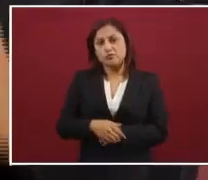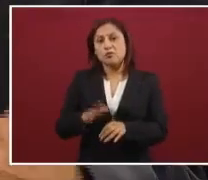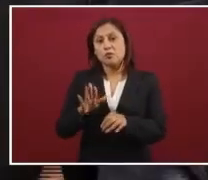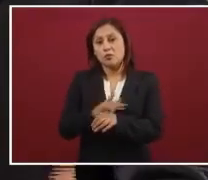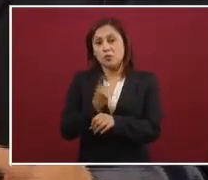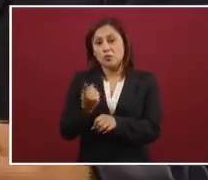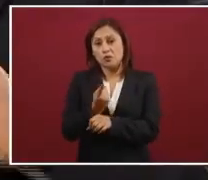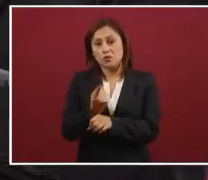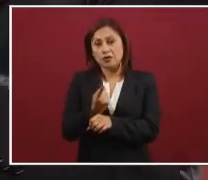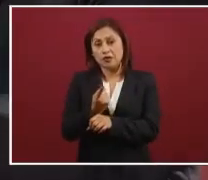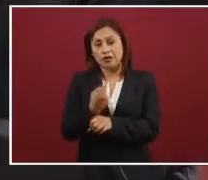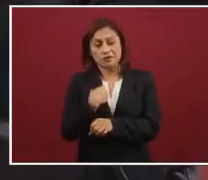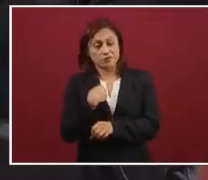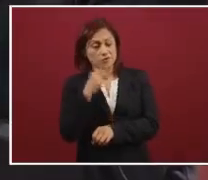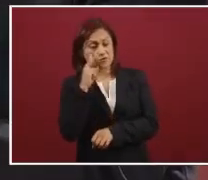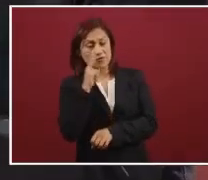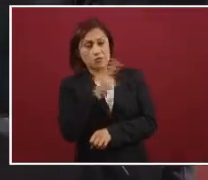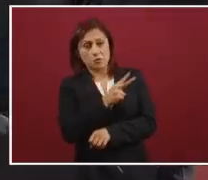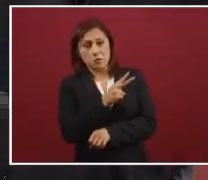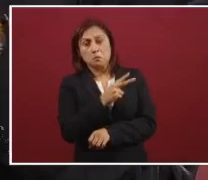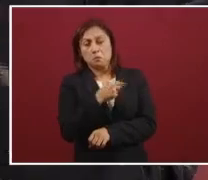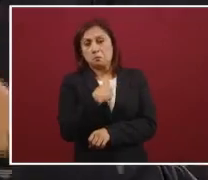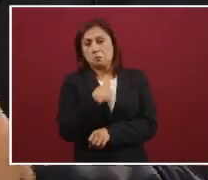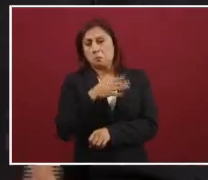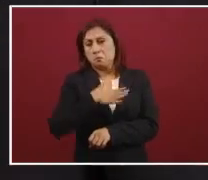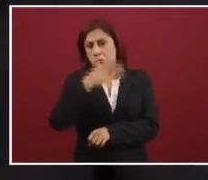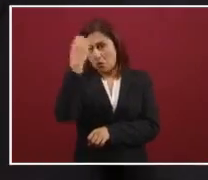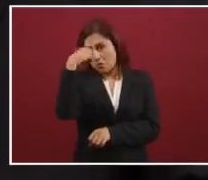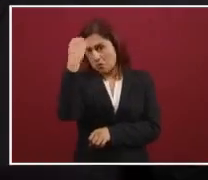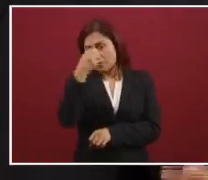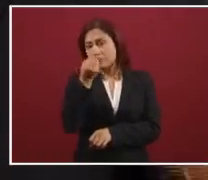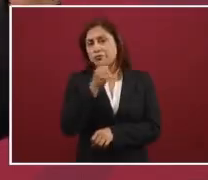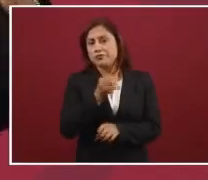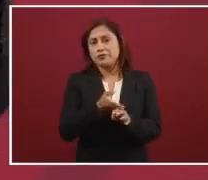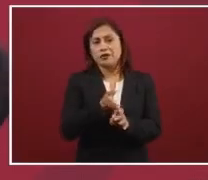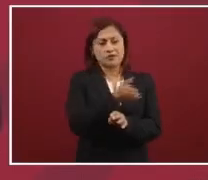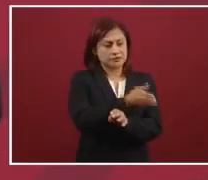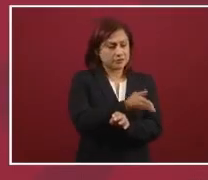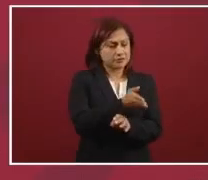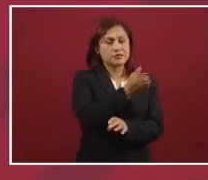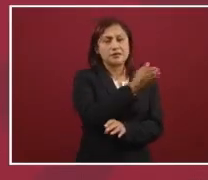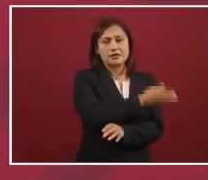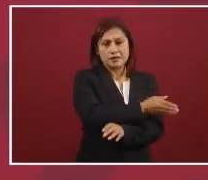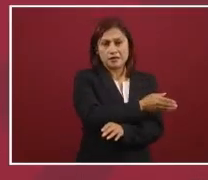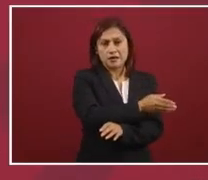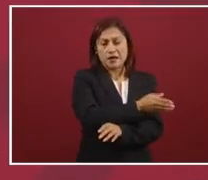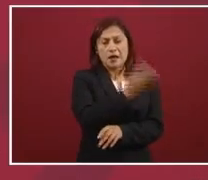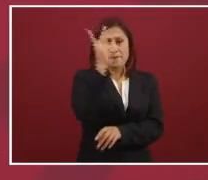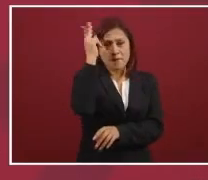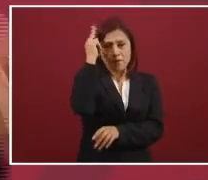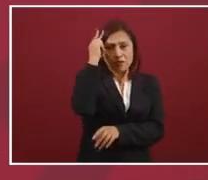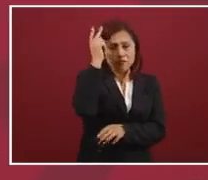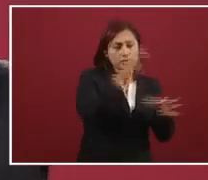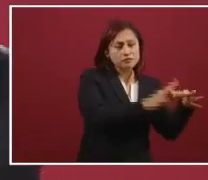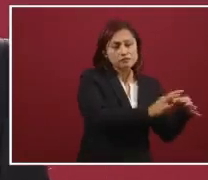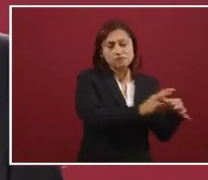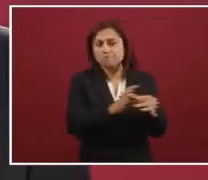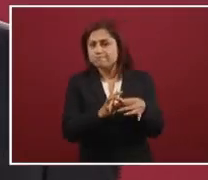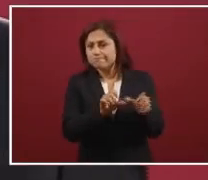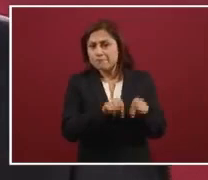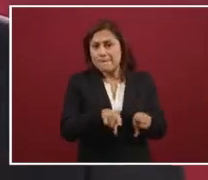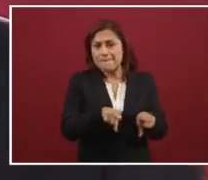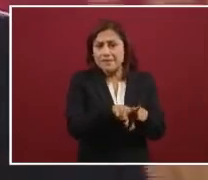que considero. El neoliberalismo es el neoporfirismo, ya es